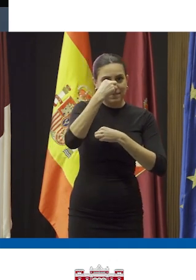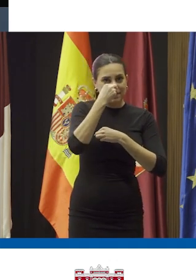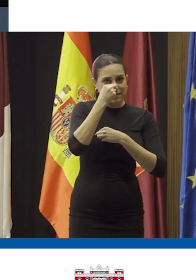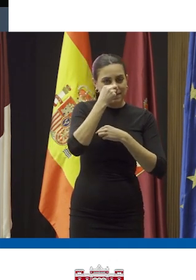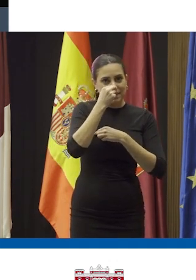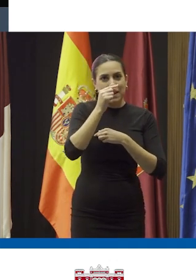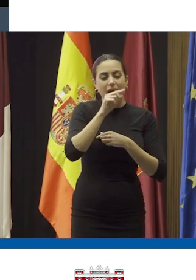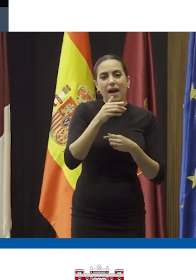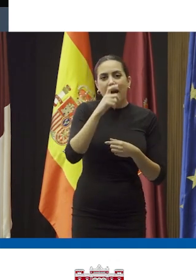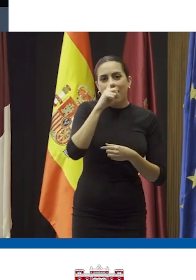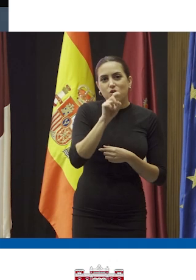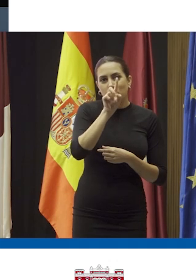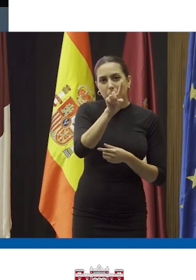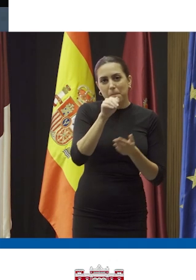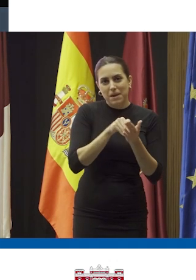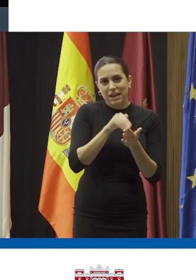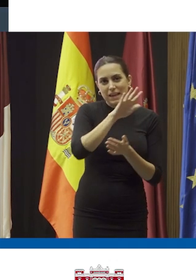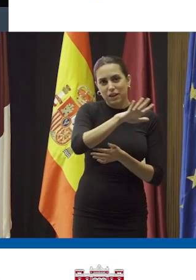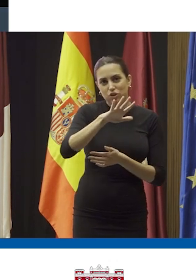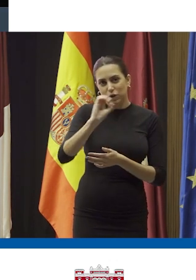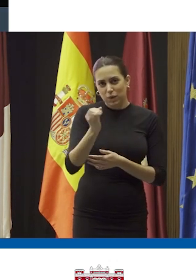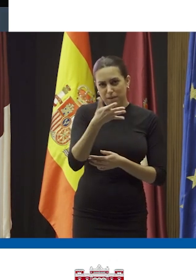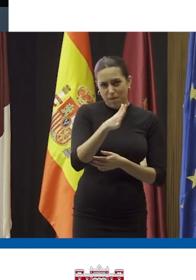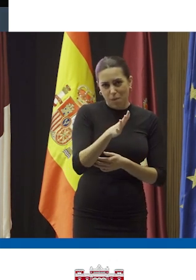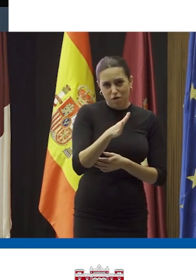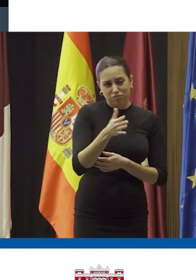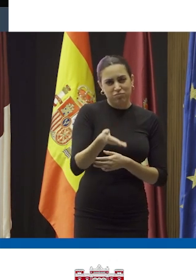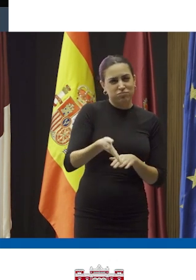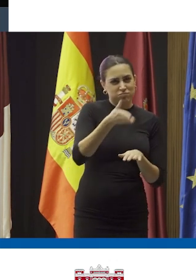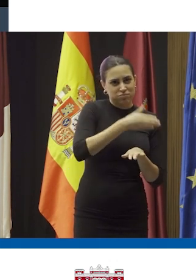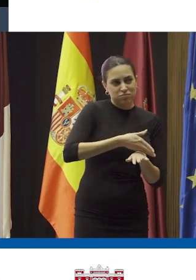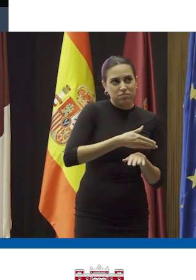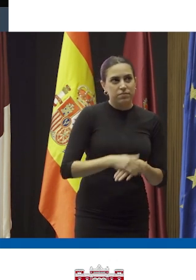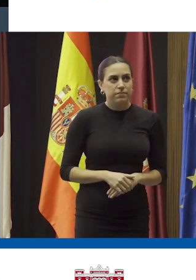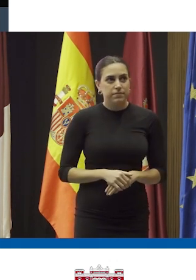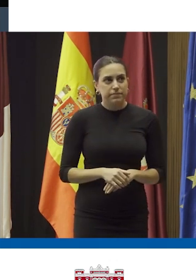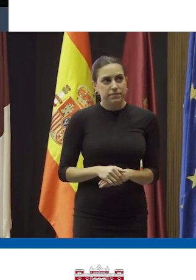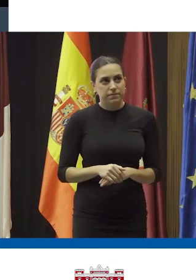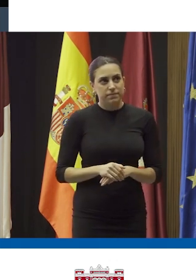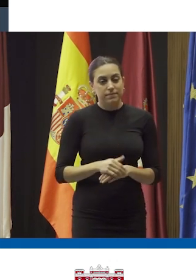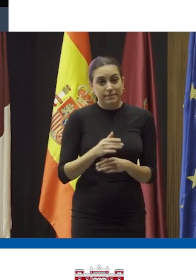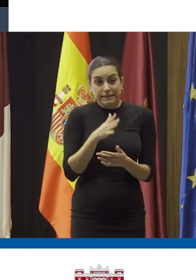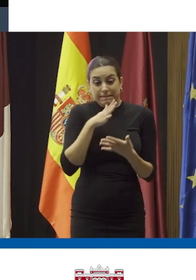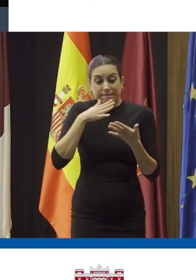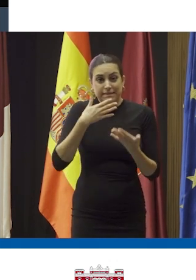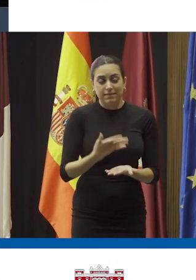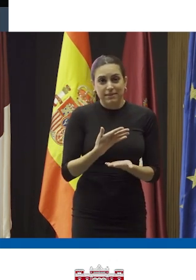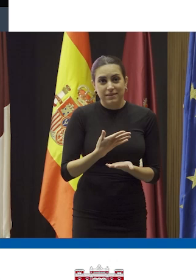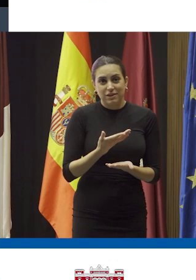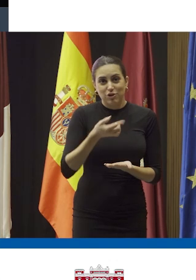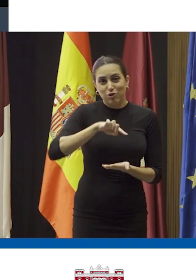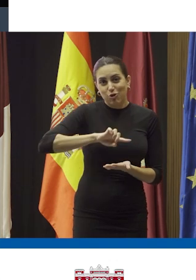en 1550, prácticamente. Bueno, llegamos a nuestros antecesores